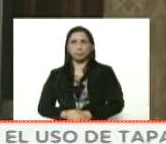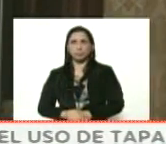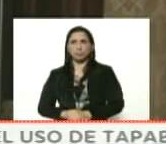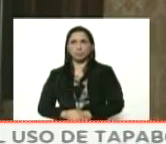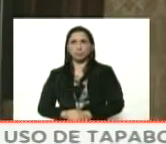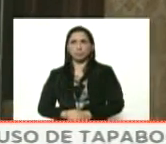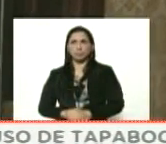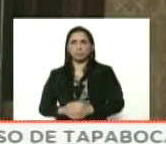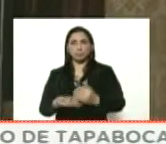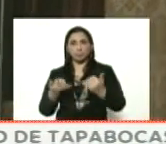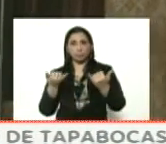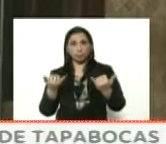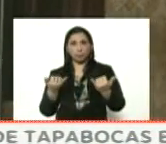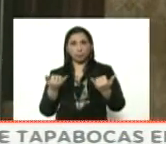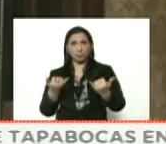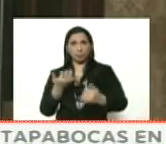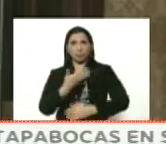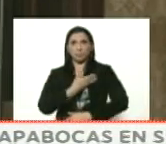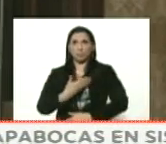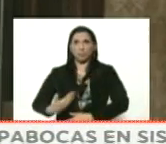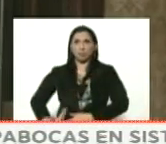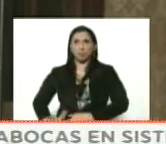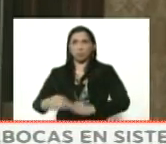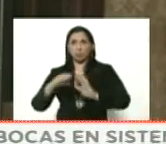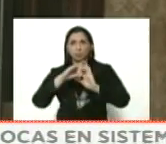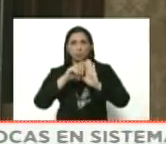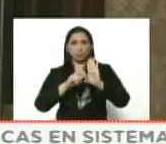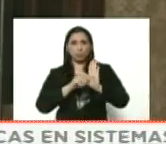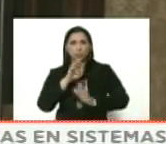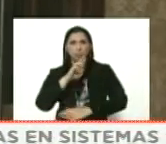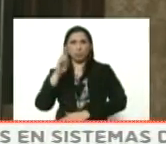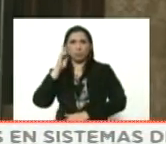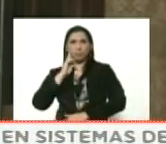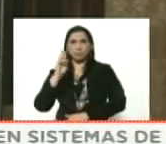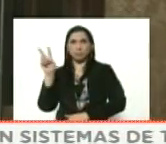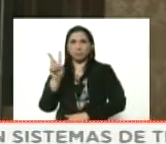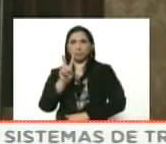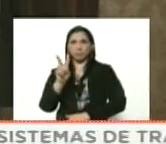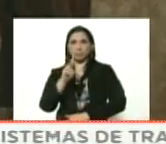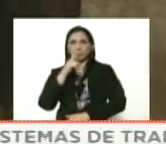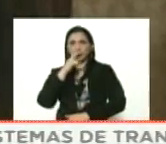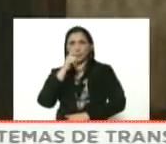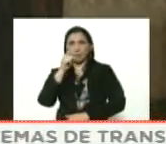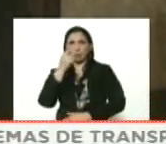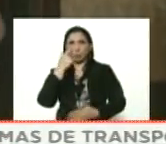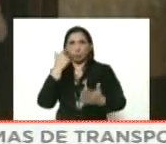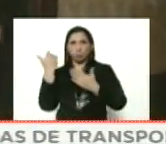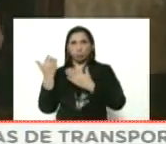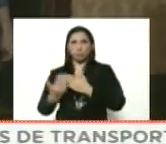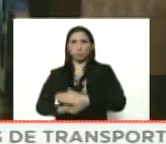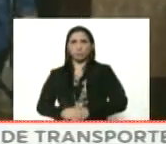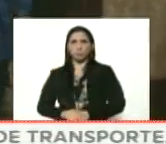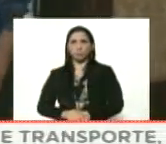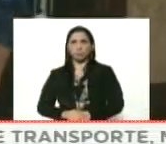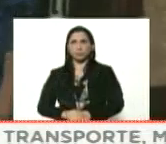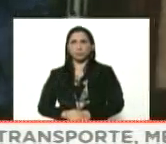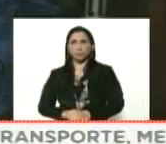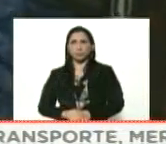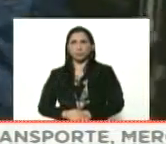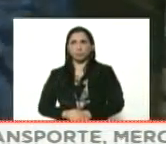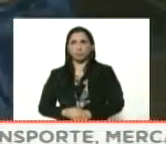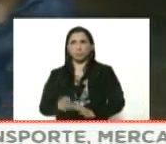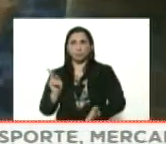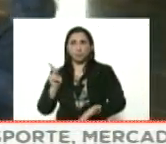A esta hora, el presidente constitucional de la República Bolivariana de Venezuela, Nicolás Maduro Moros, llega para sostener